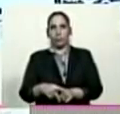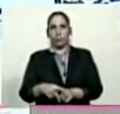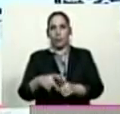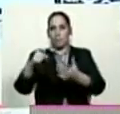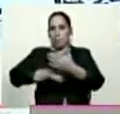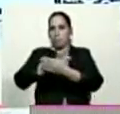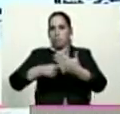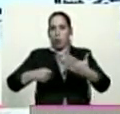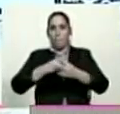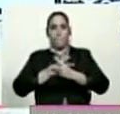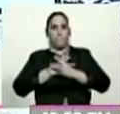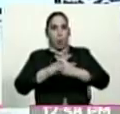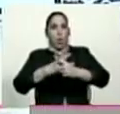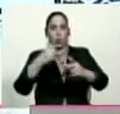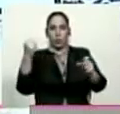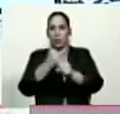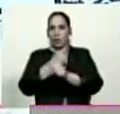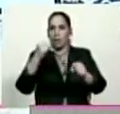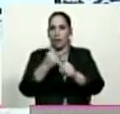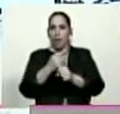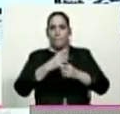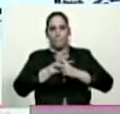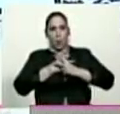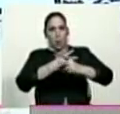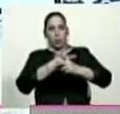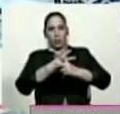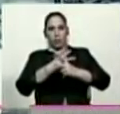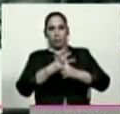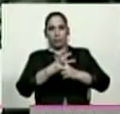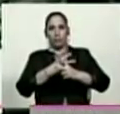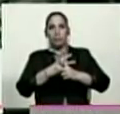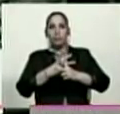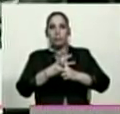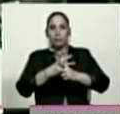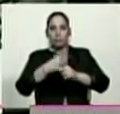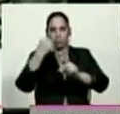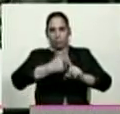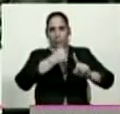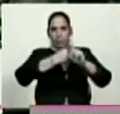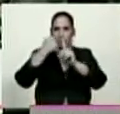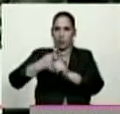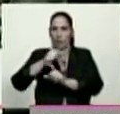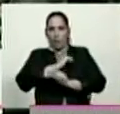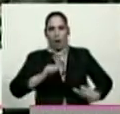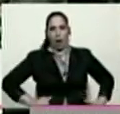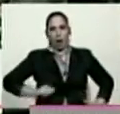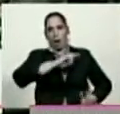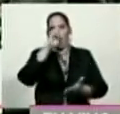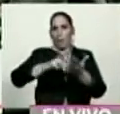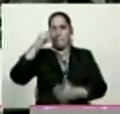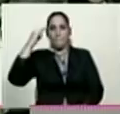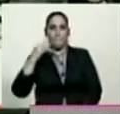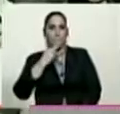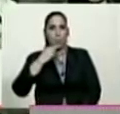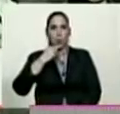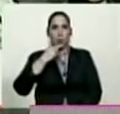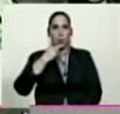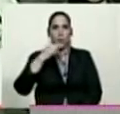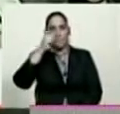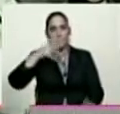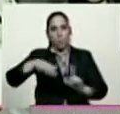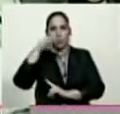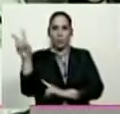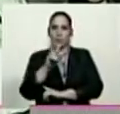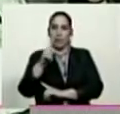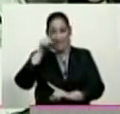la voluntad de trabajo, la voluntad de combate de la Fuerza Armada Nacional Bolivariana y del pueblo venezolano.